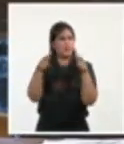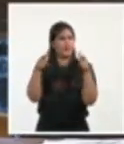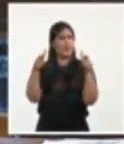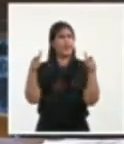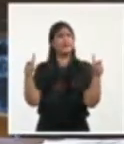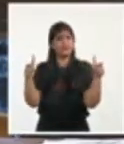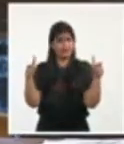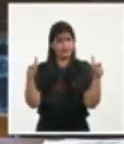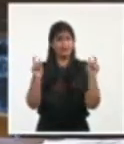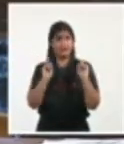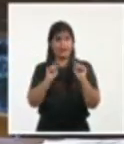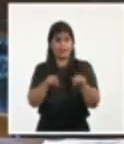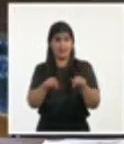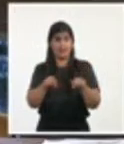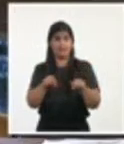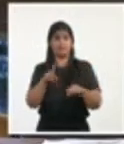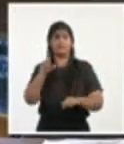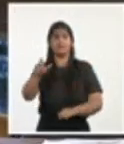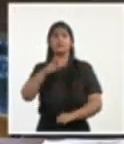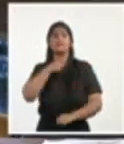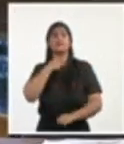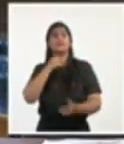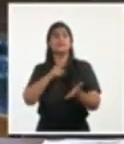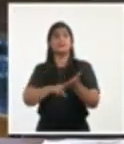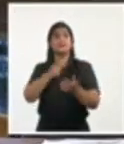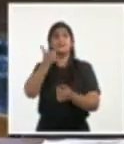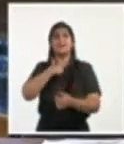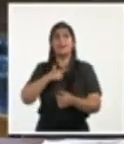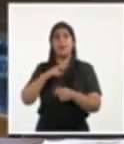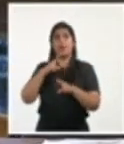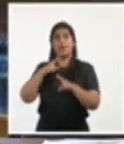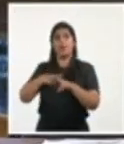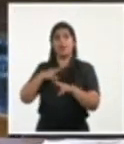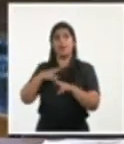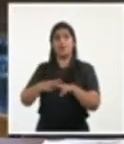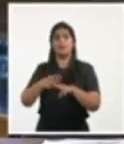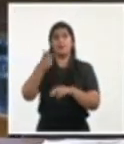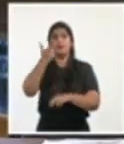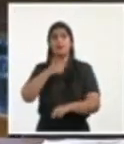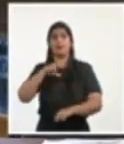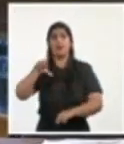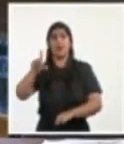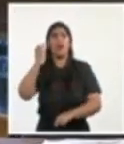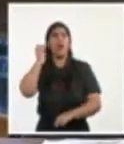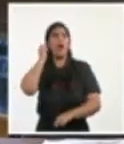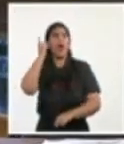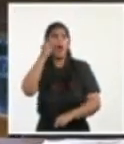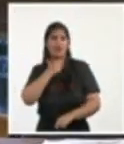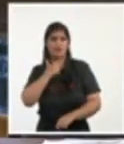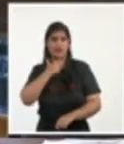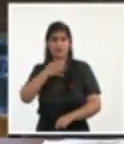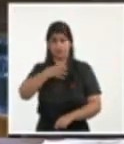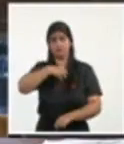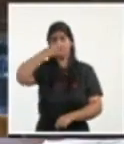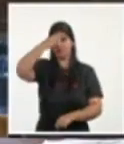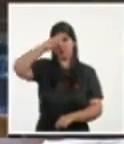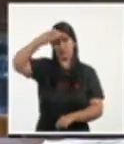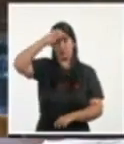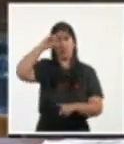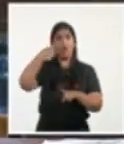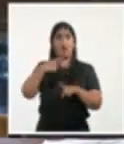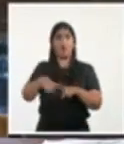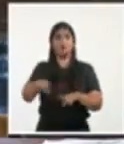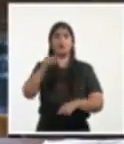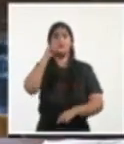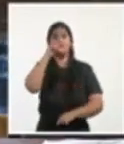cepa alfa y posteriormente la beta. Por cada paciente, por cada persona enferma, se